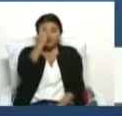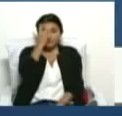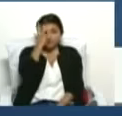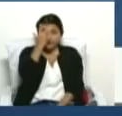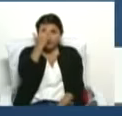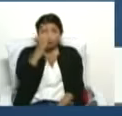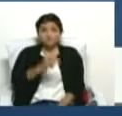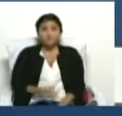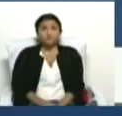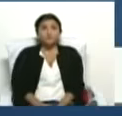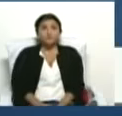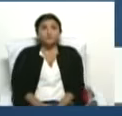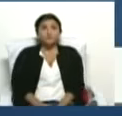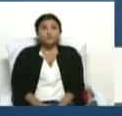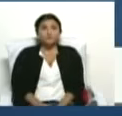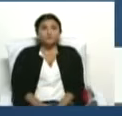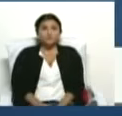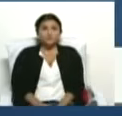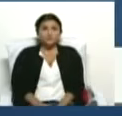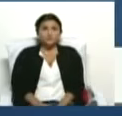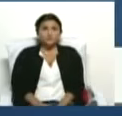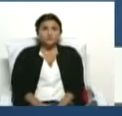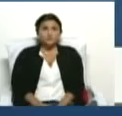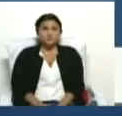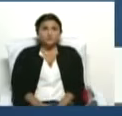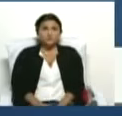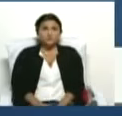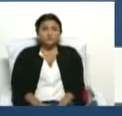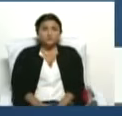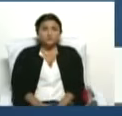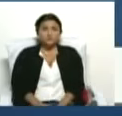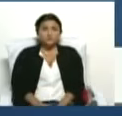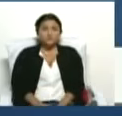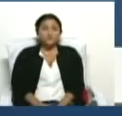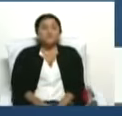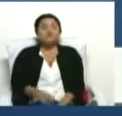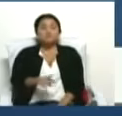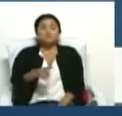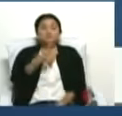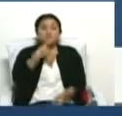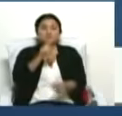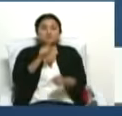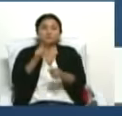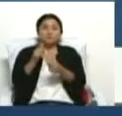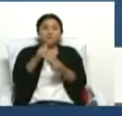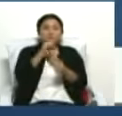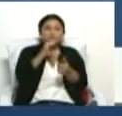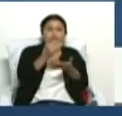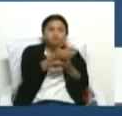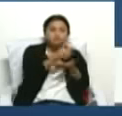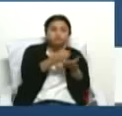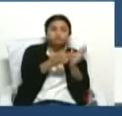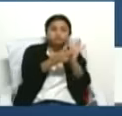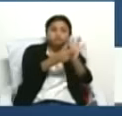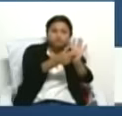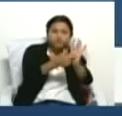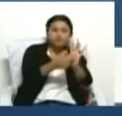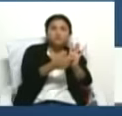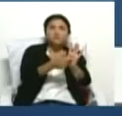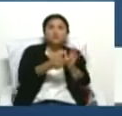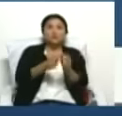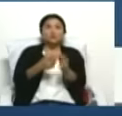fueron imputadas, se les otorgó en base a lo recabado la medida cautelar